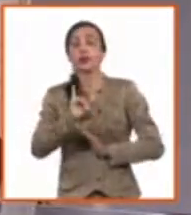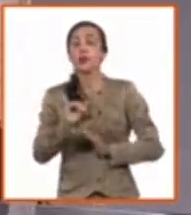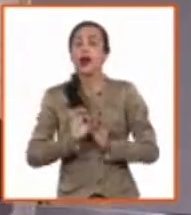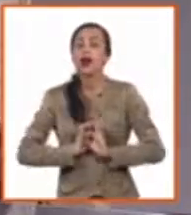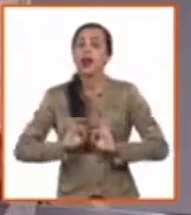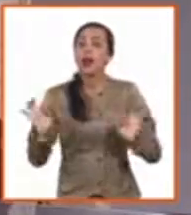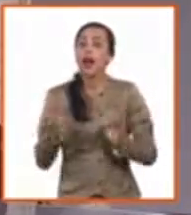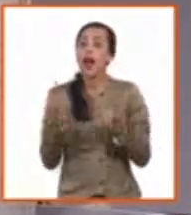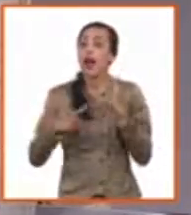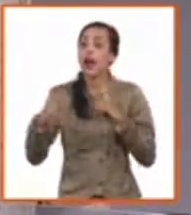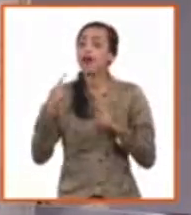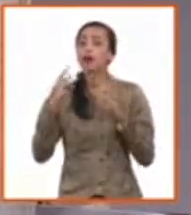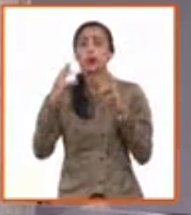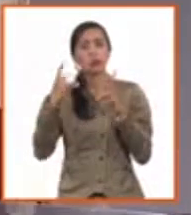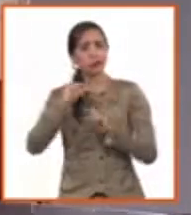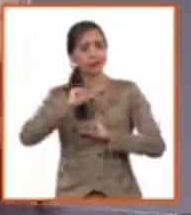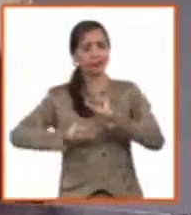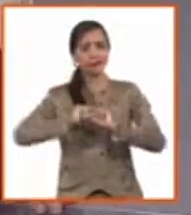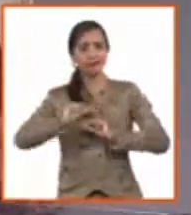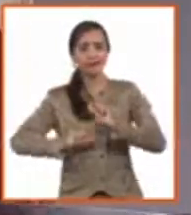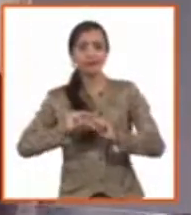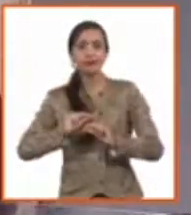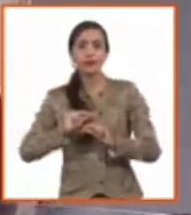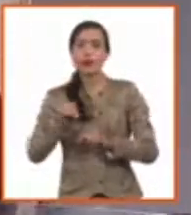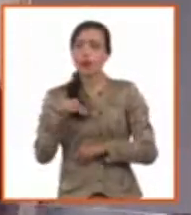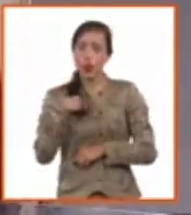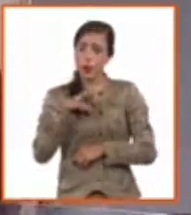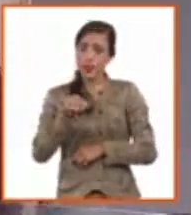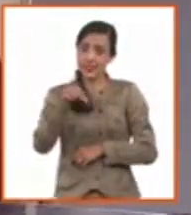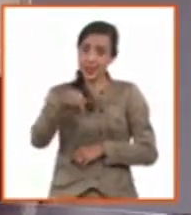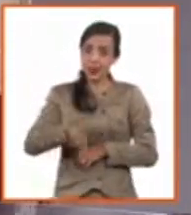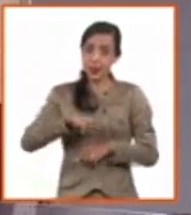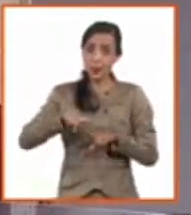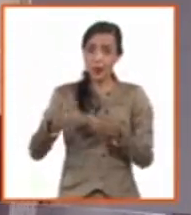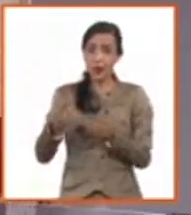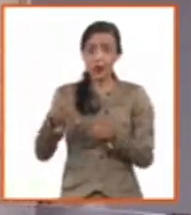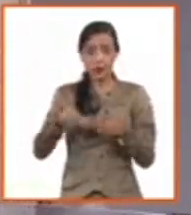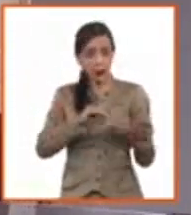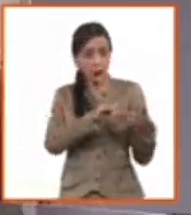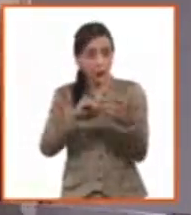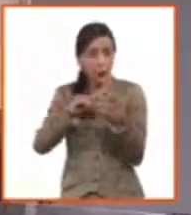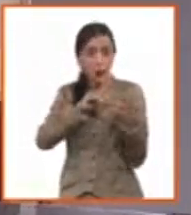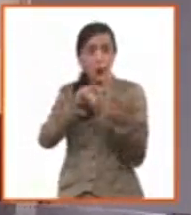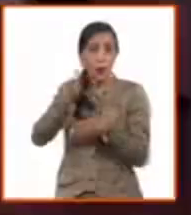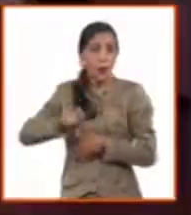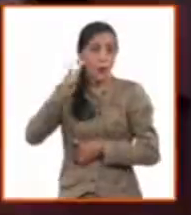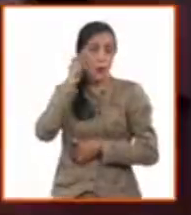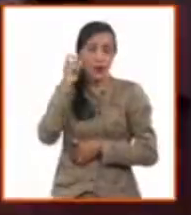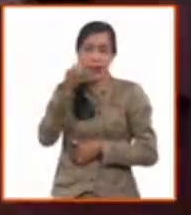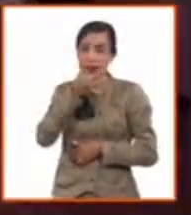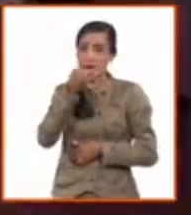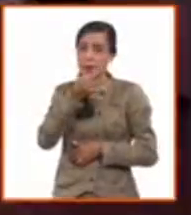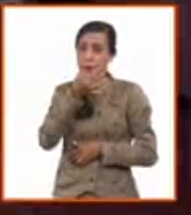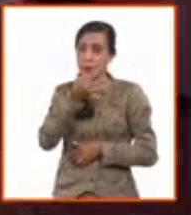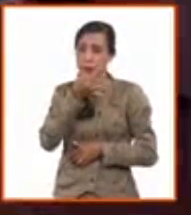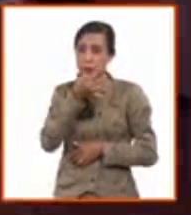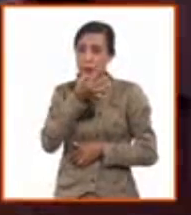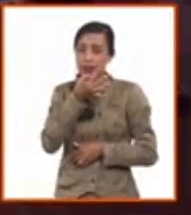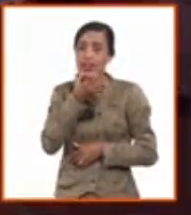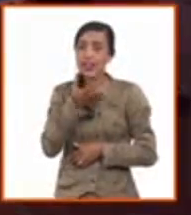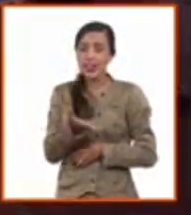hemos tenido algunos algunos resultados que bueno no los voy a mencionar para que mi compañera ariane después